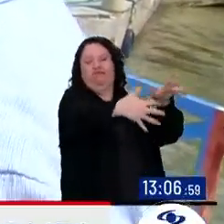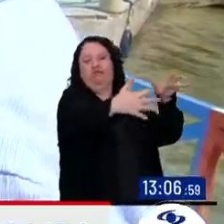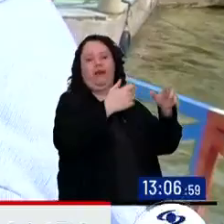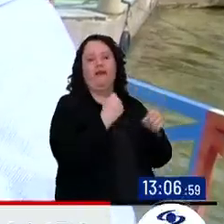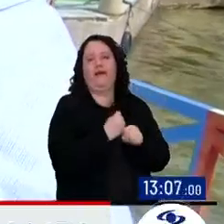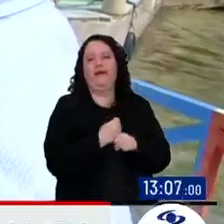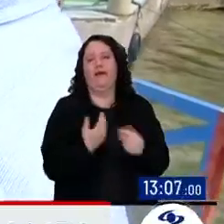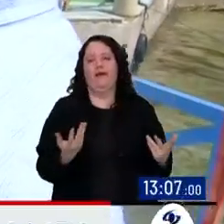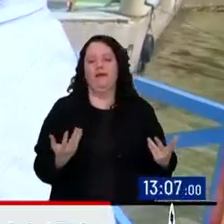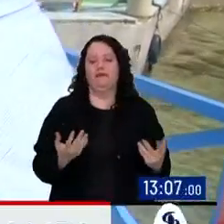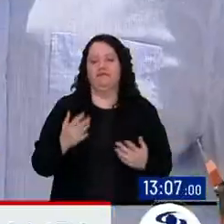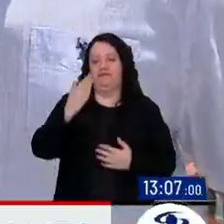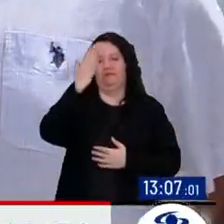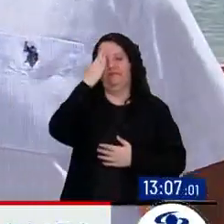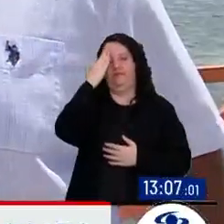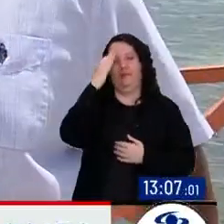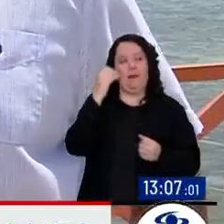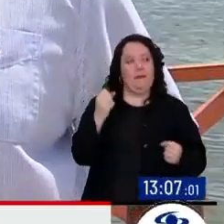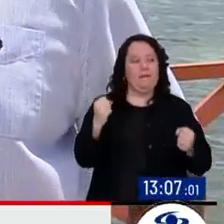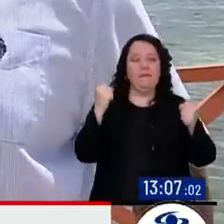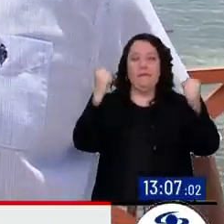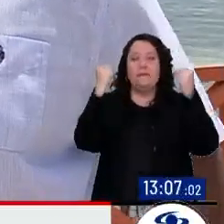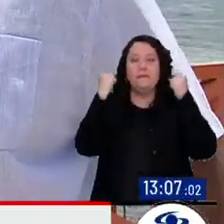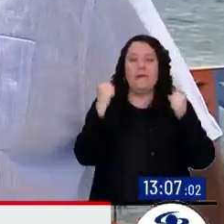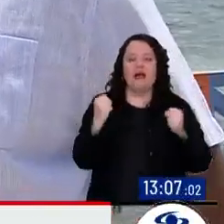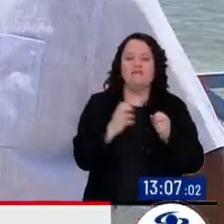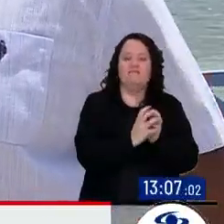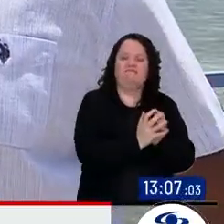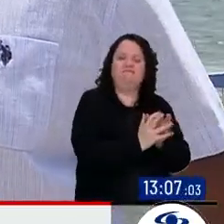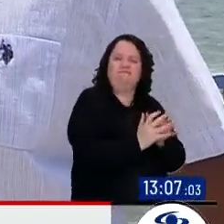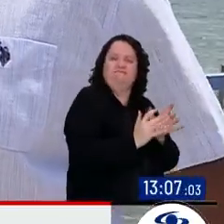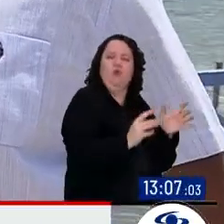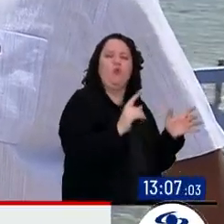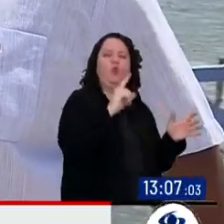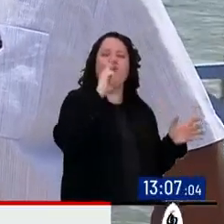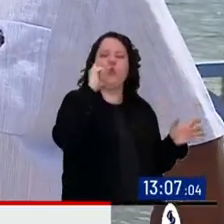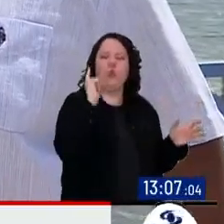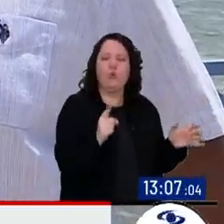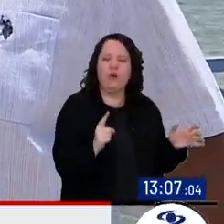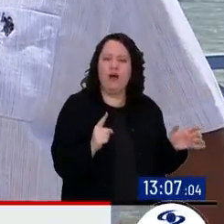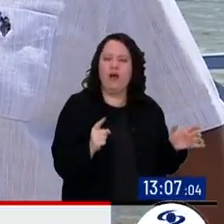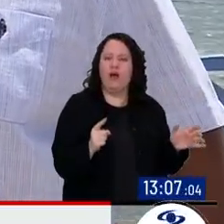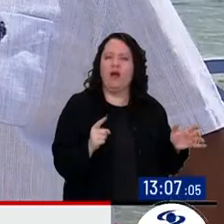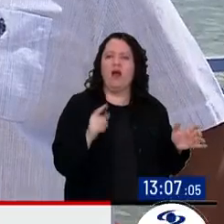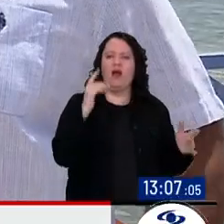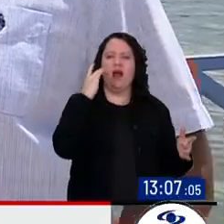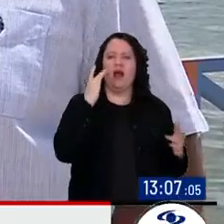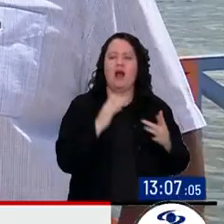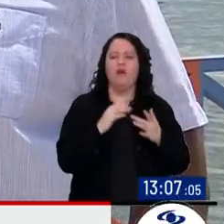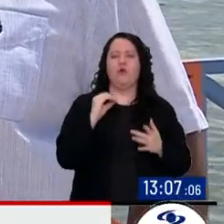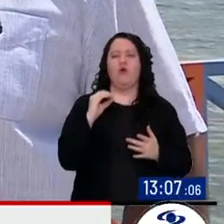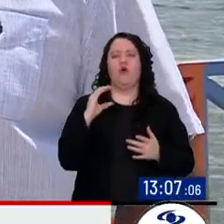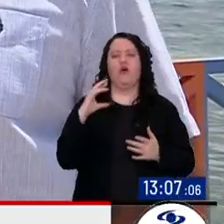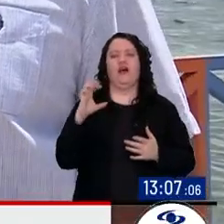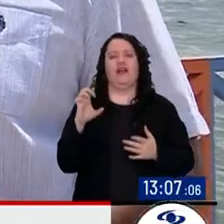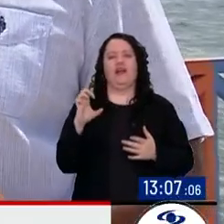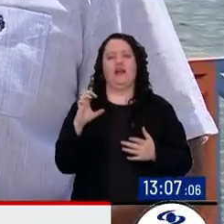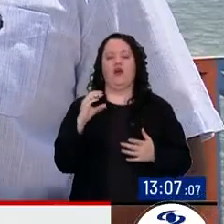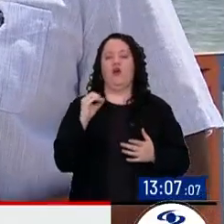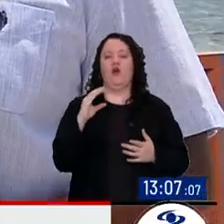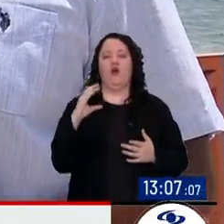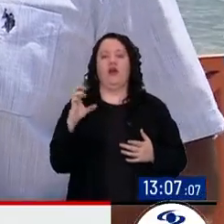que el principal detonante de la sobrepoblación es obviamente la OCRE. Tenemos que fortalecer la